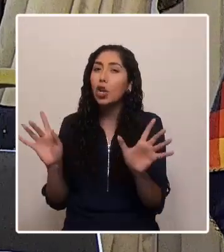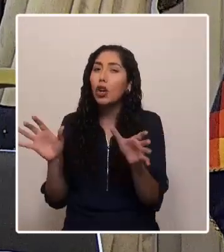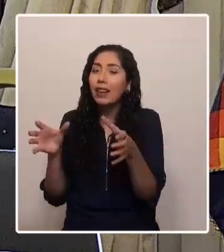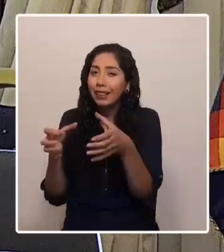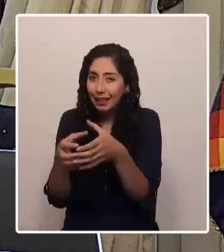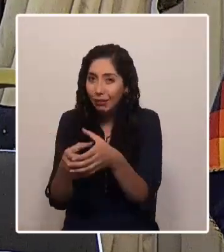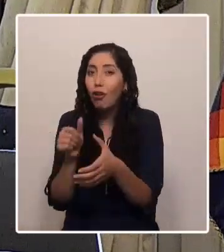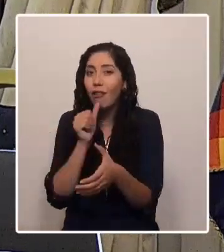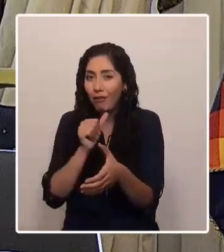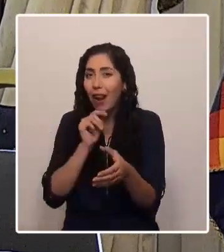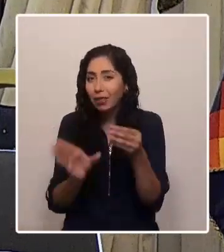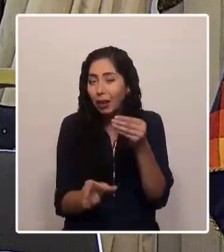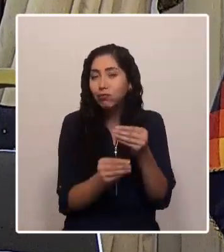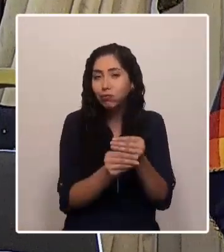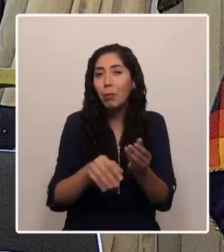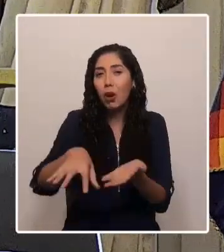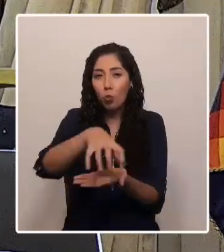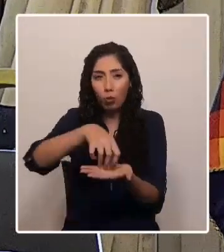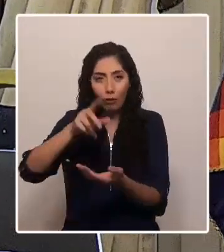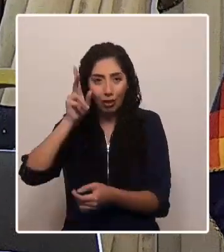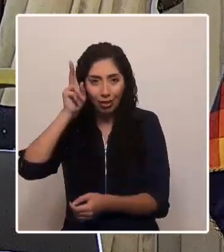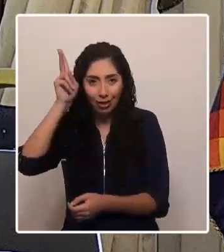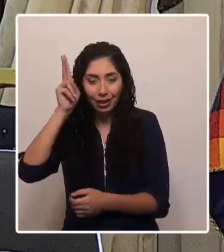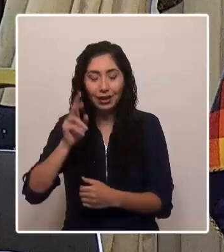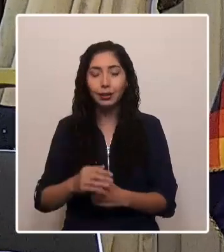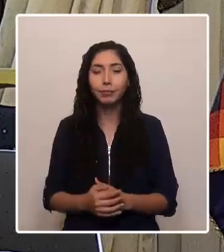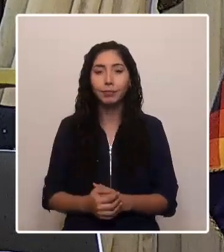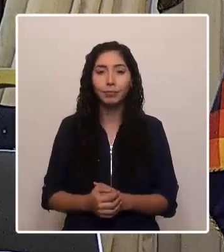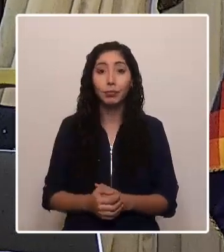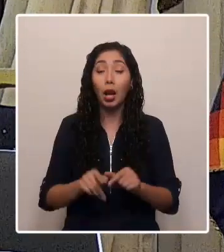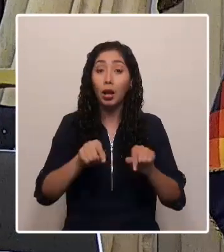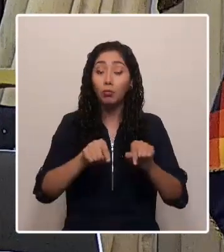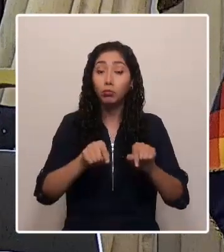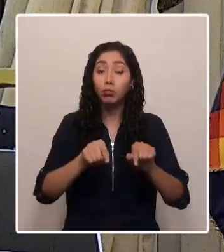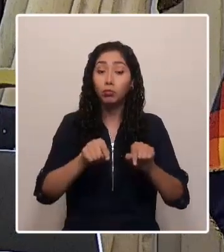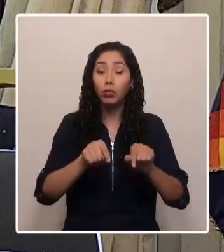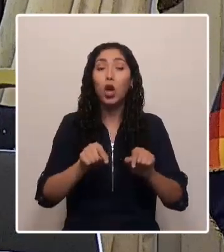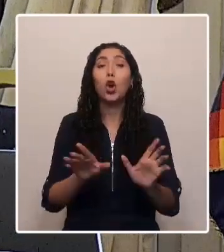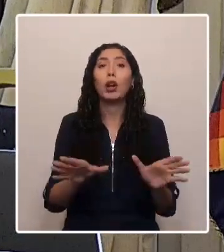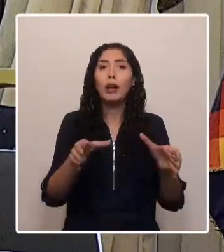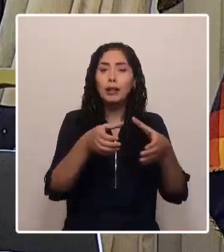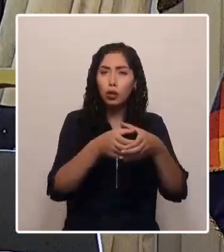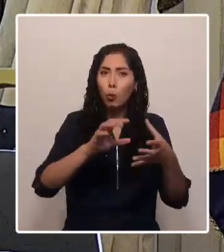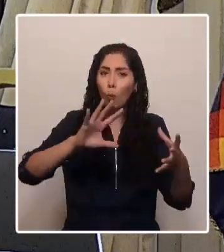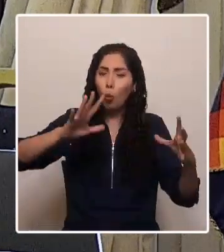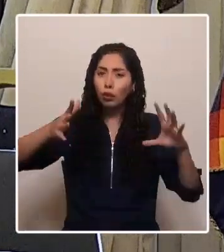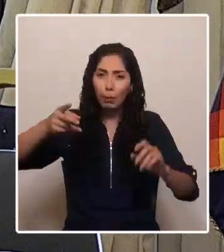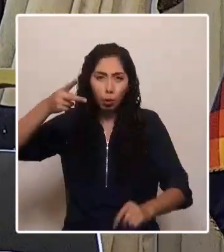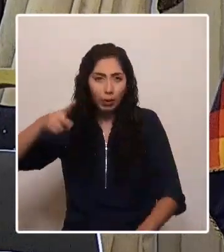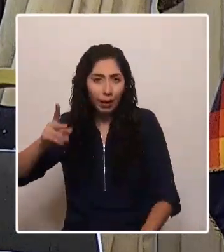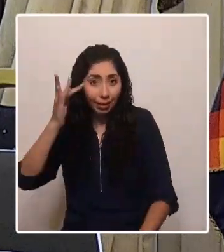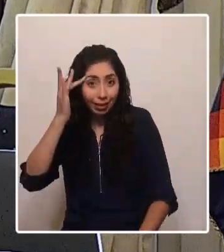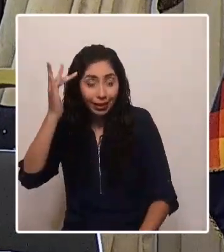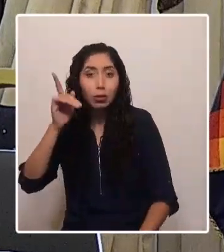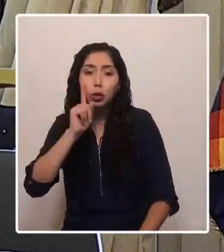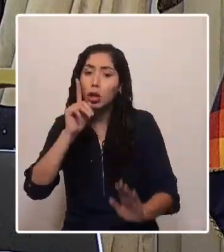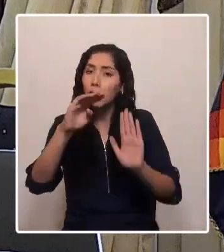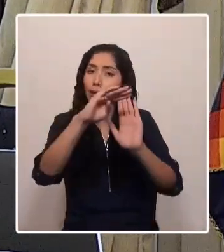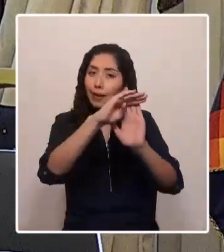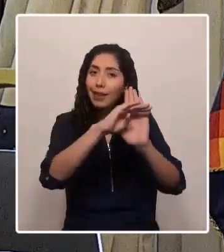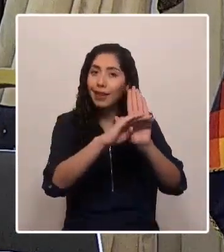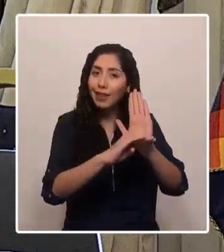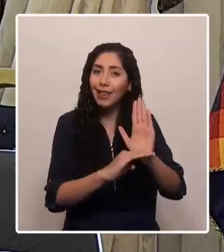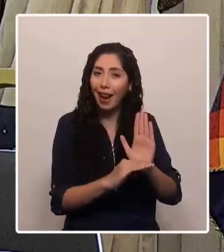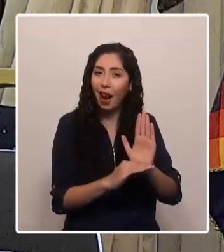para los pueblos indígenas. En esta línea, la Organización Mundial de la Propiedad Intelectual tiene una guía práctica sobre la propiedad